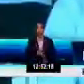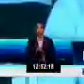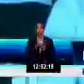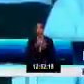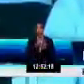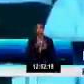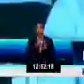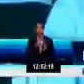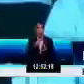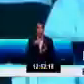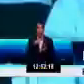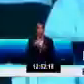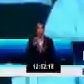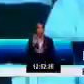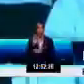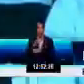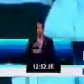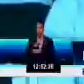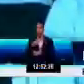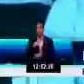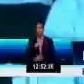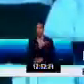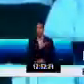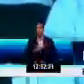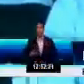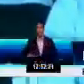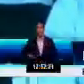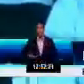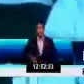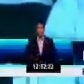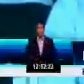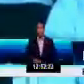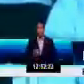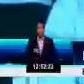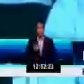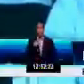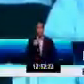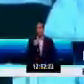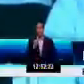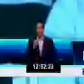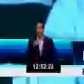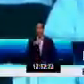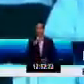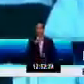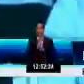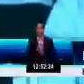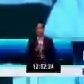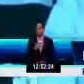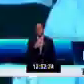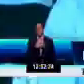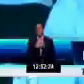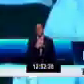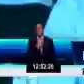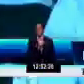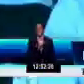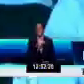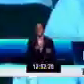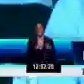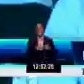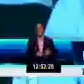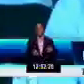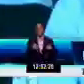camino de las armas, como Ecuador y como presidente de la República, debo indicar que lamentamos profundamente